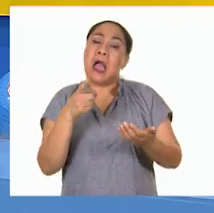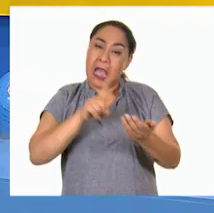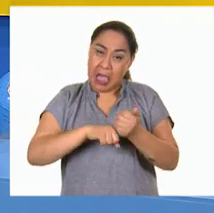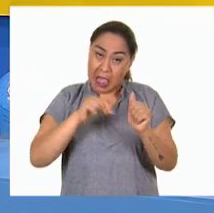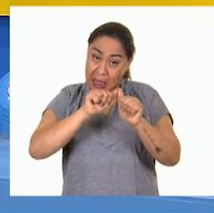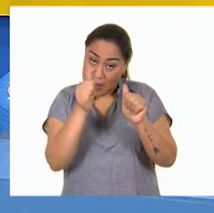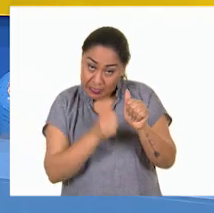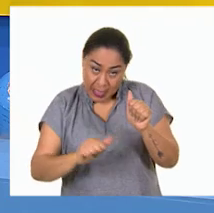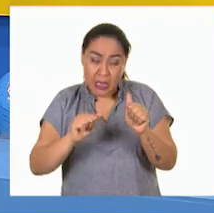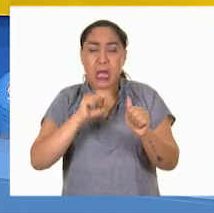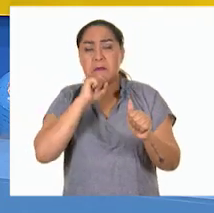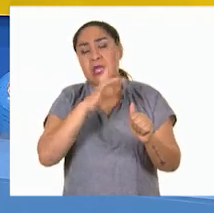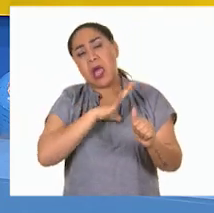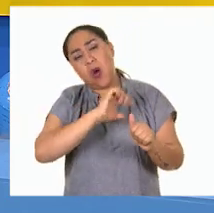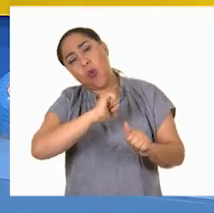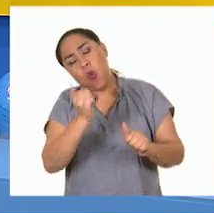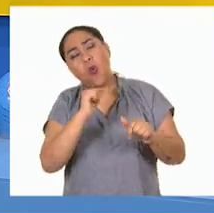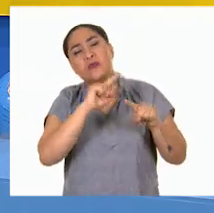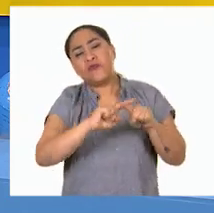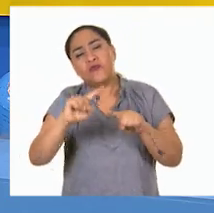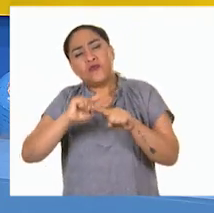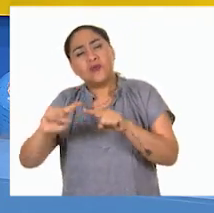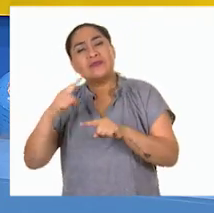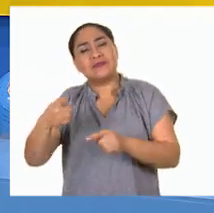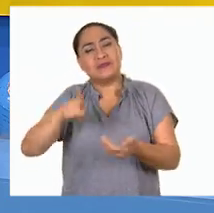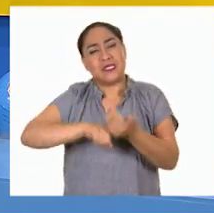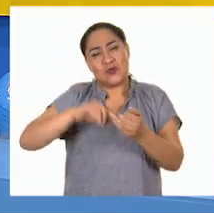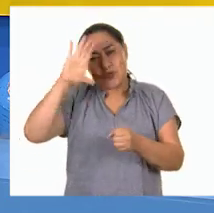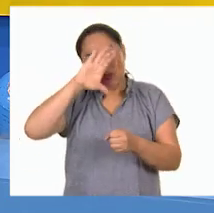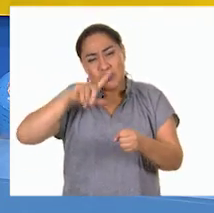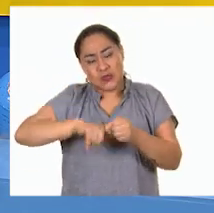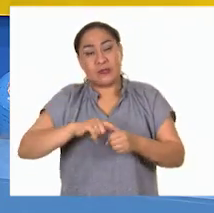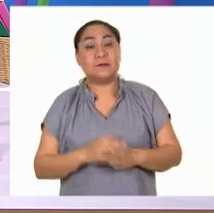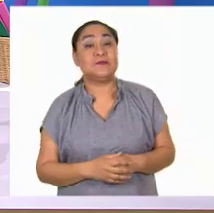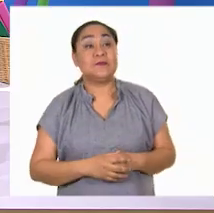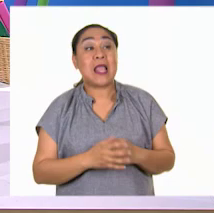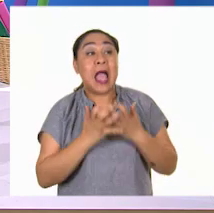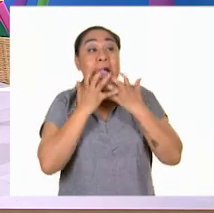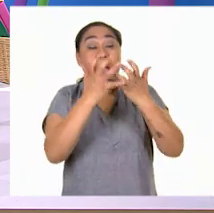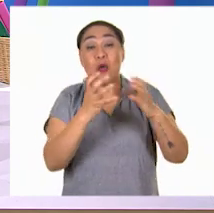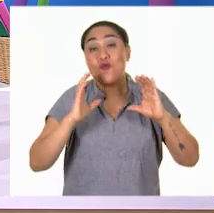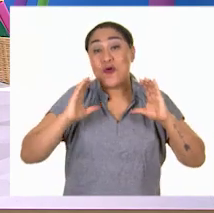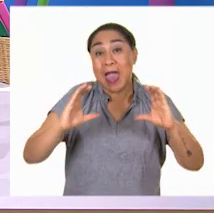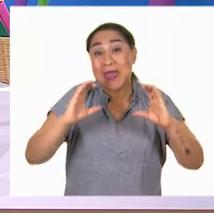dijimos, en muchos otros aspectos de la cultura. ¡Cuidado con el balón!